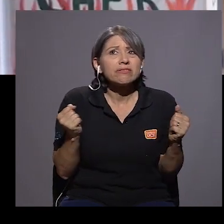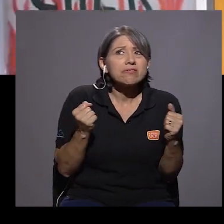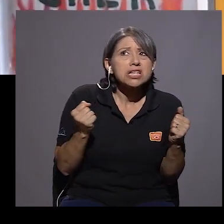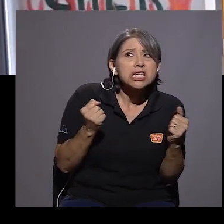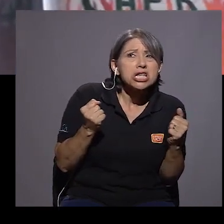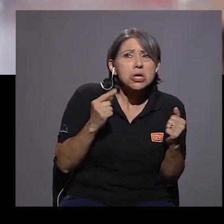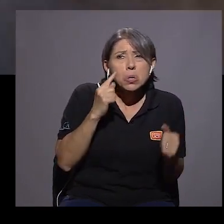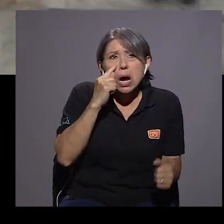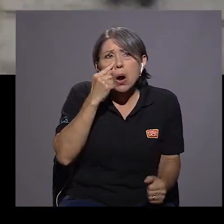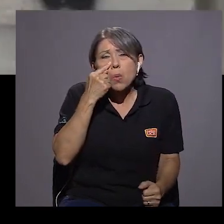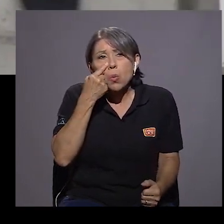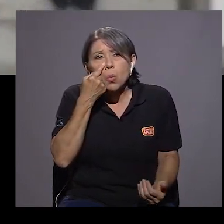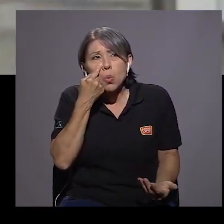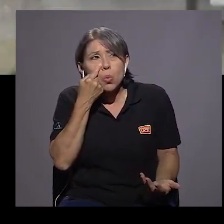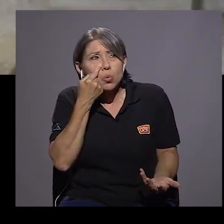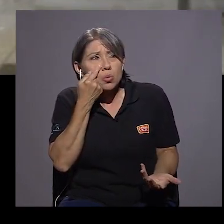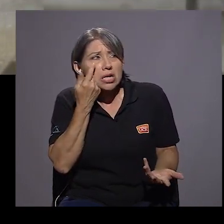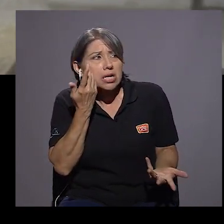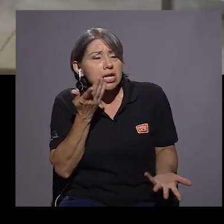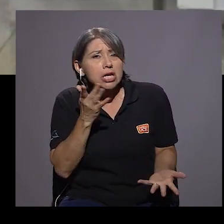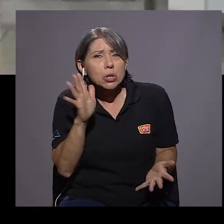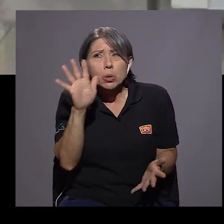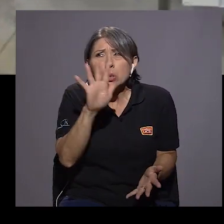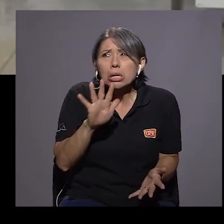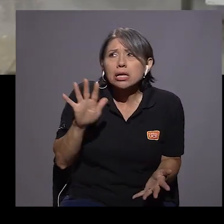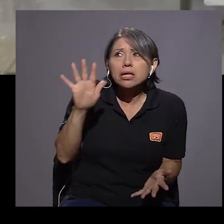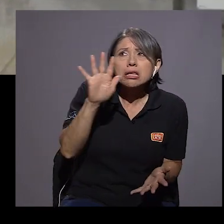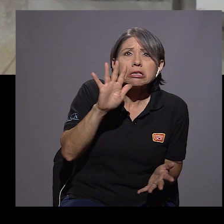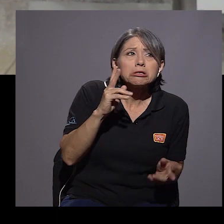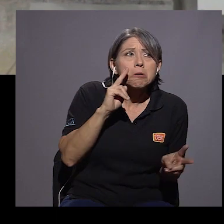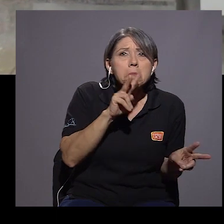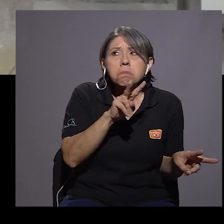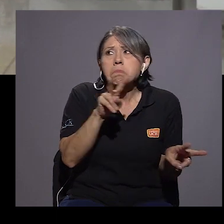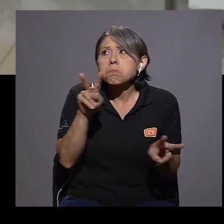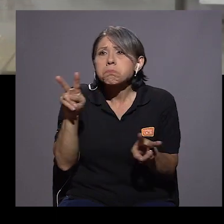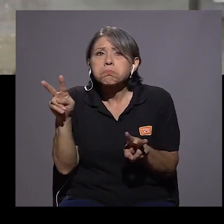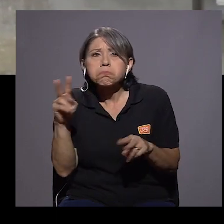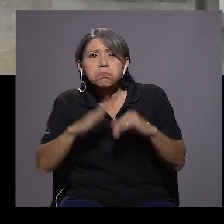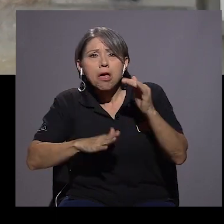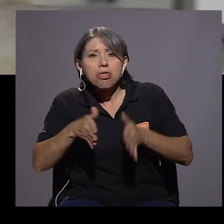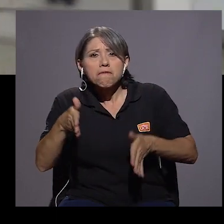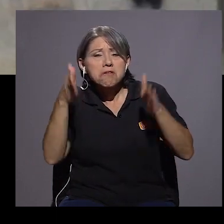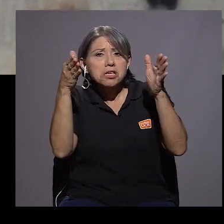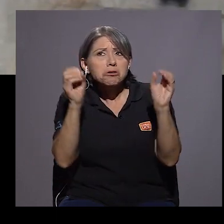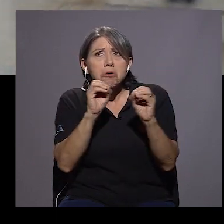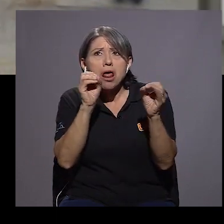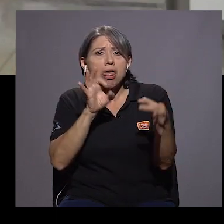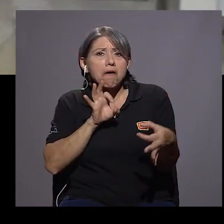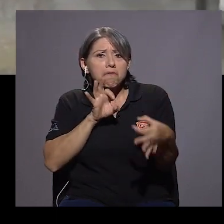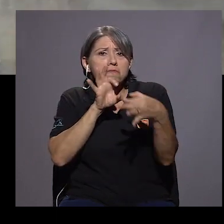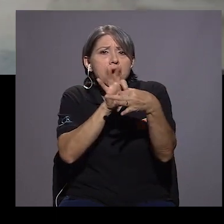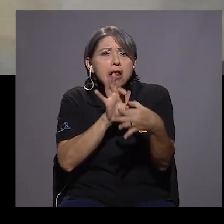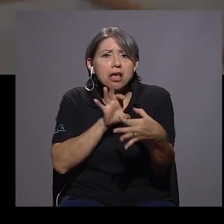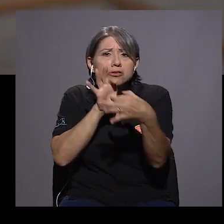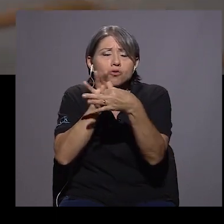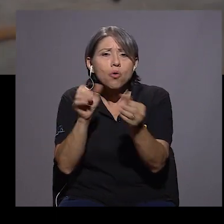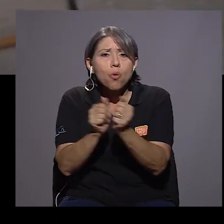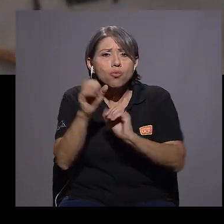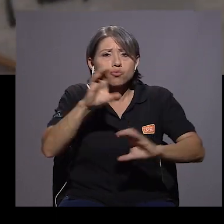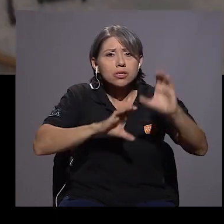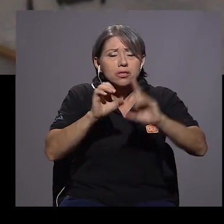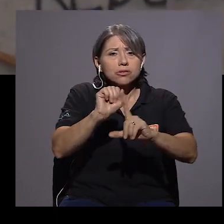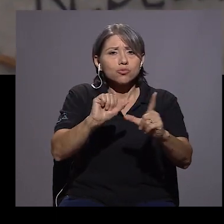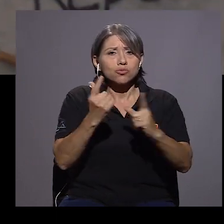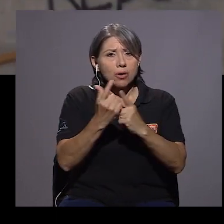un edificio aburrido, un edificio gris, un edificio que no tenía una relación con lo